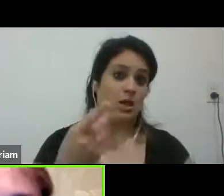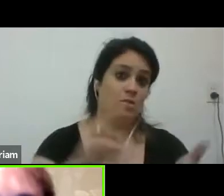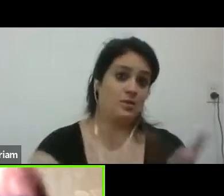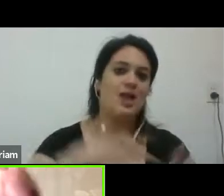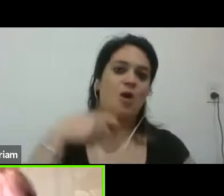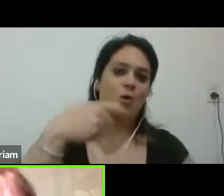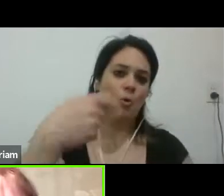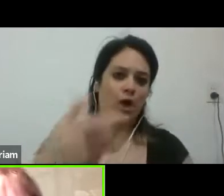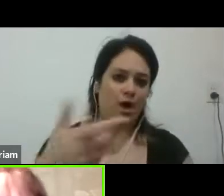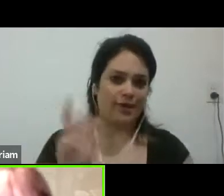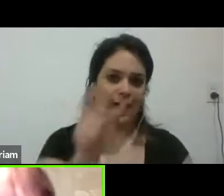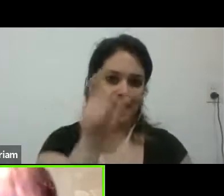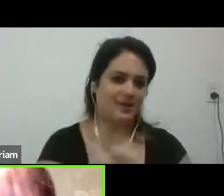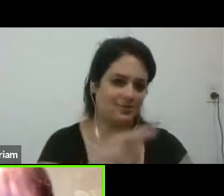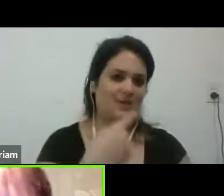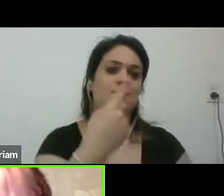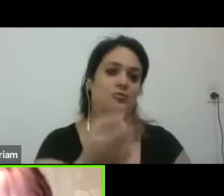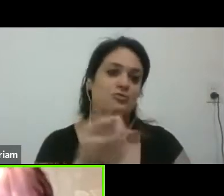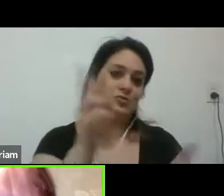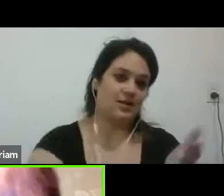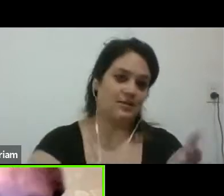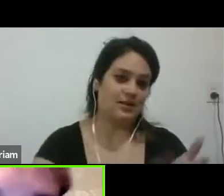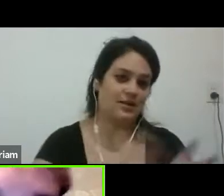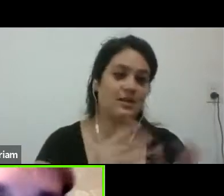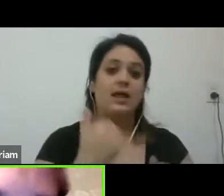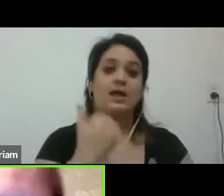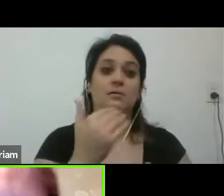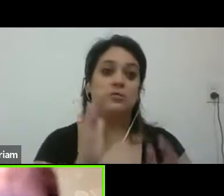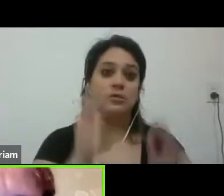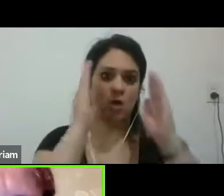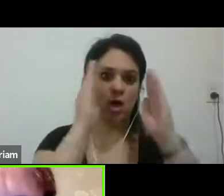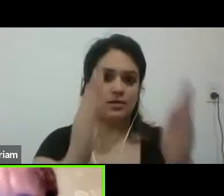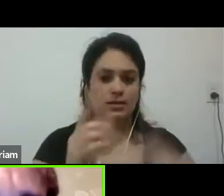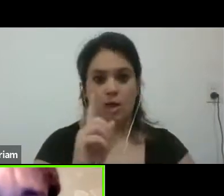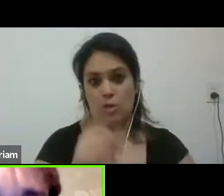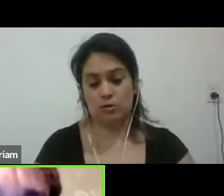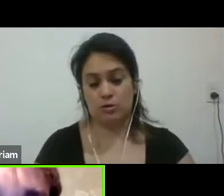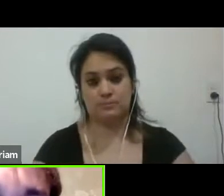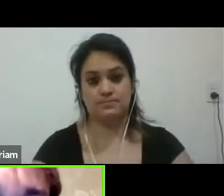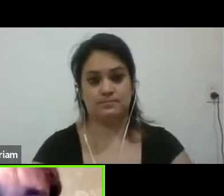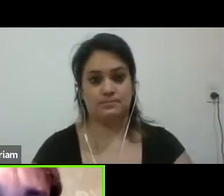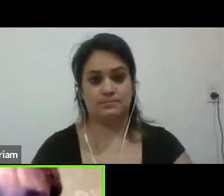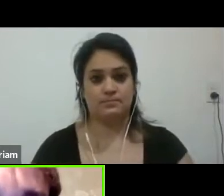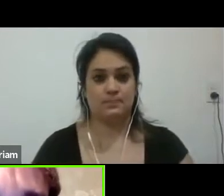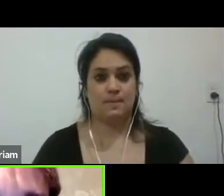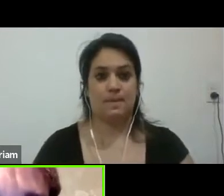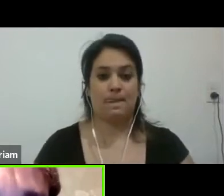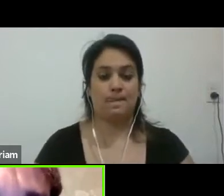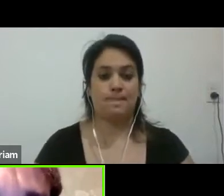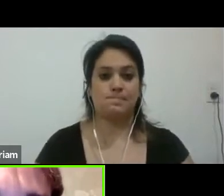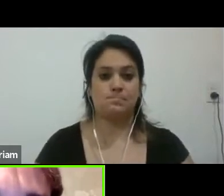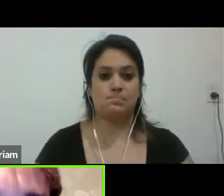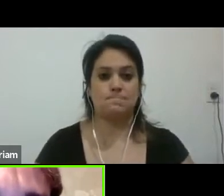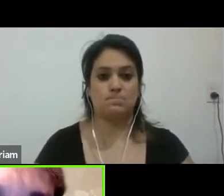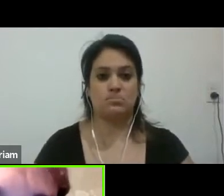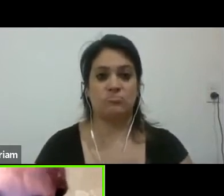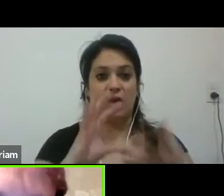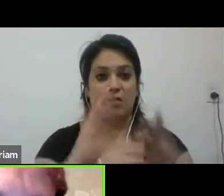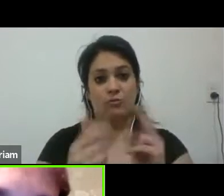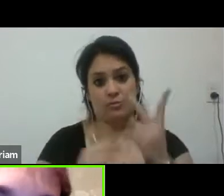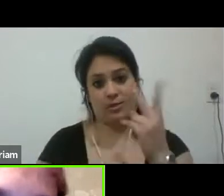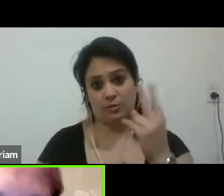cuota para esa persona que volvió a preguntar qué no mejor no estuvo atenta en la carrera tenemos entonces dos metodologías